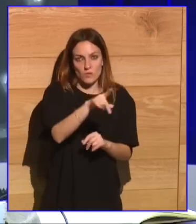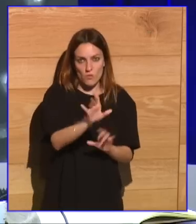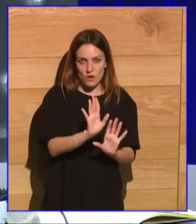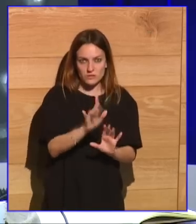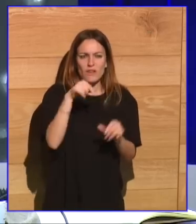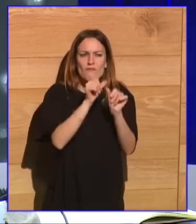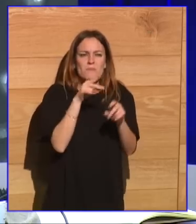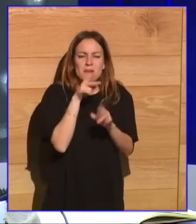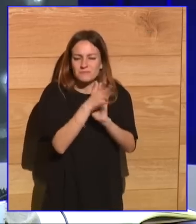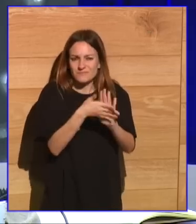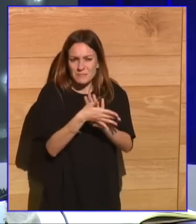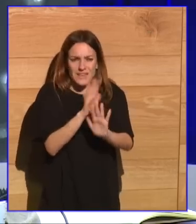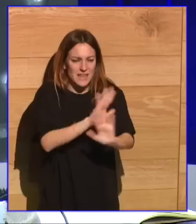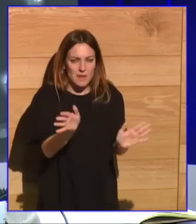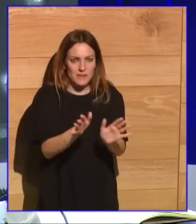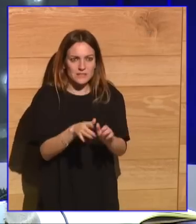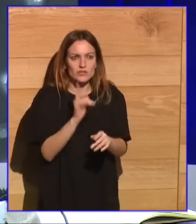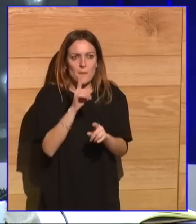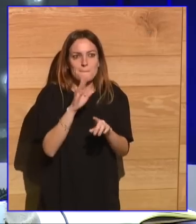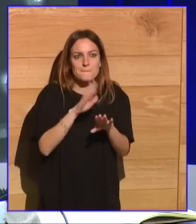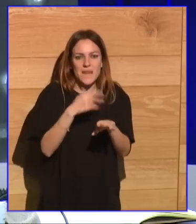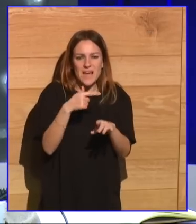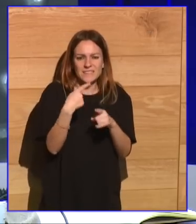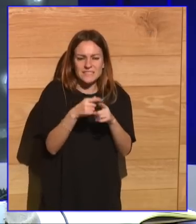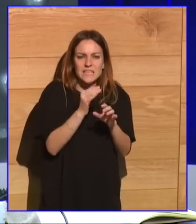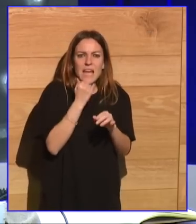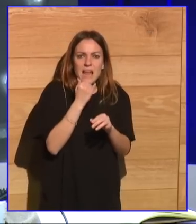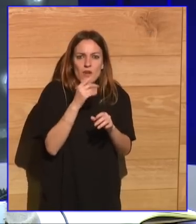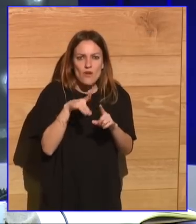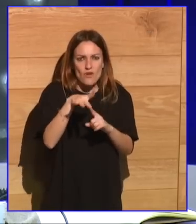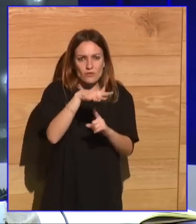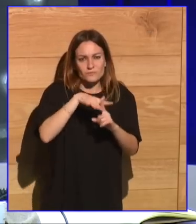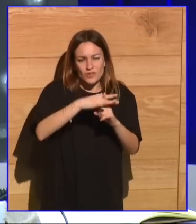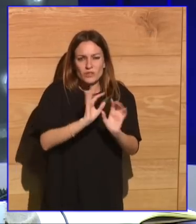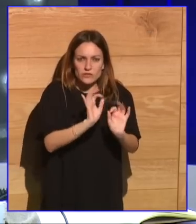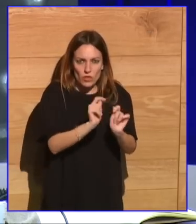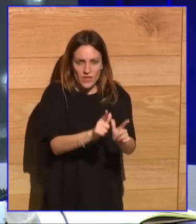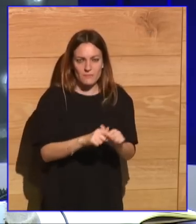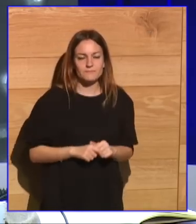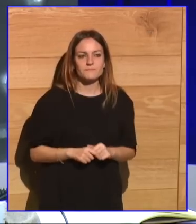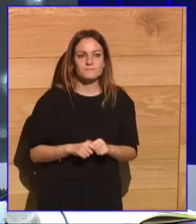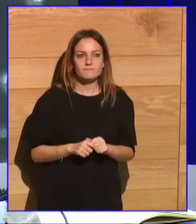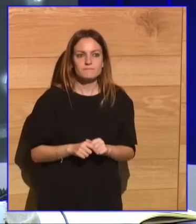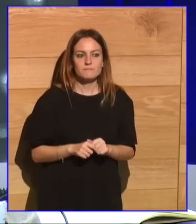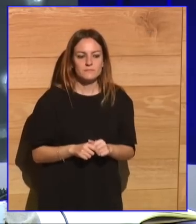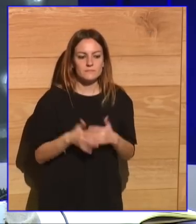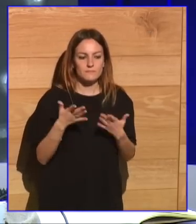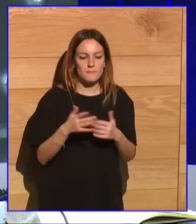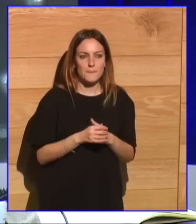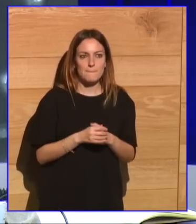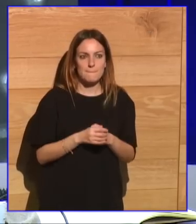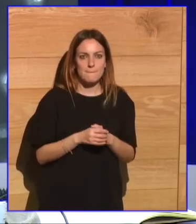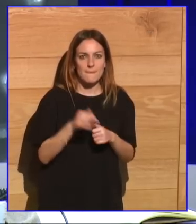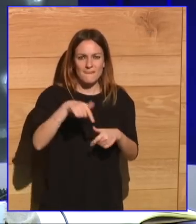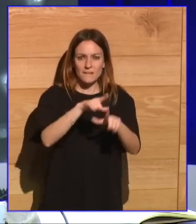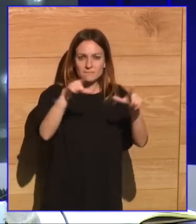de hablar, no es una. Da igual, si es para establecer un determinado contexto. Bien, pues en el estudio de